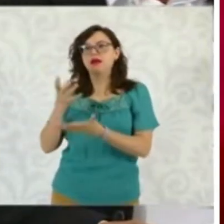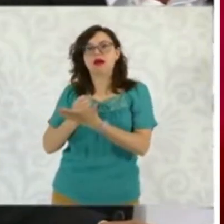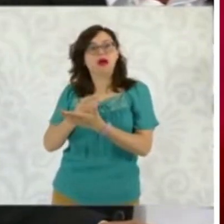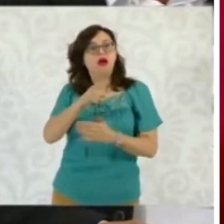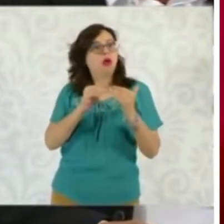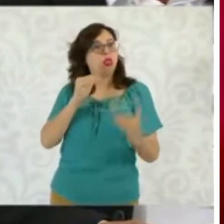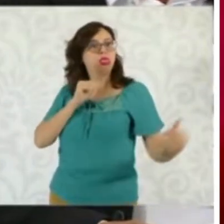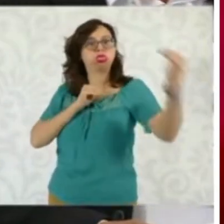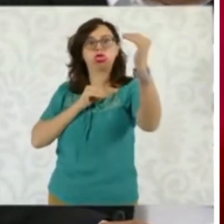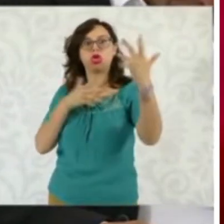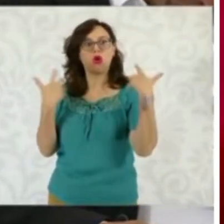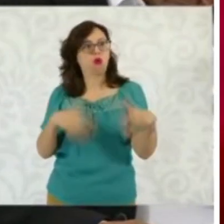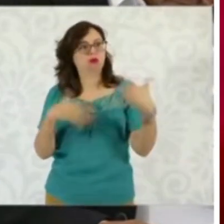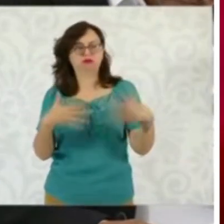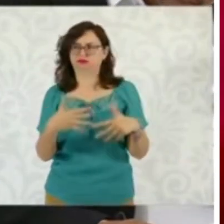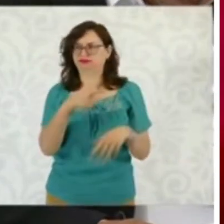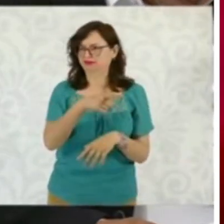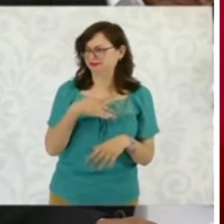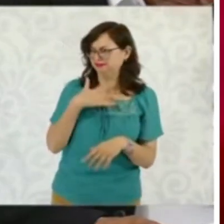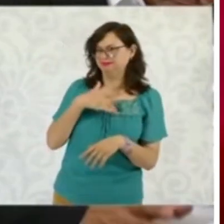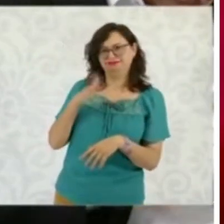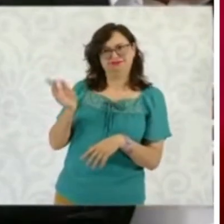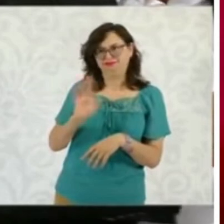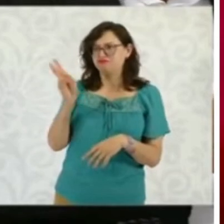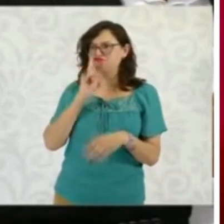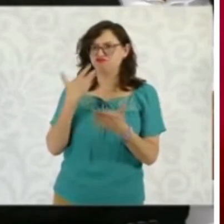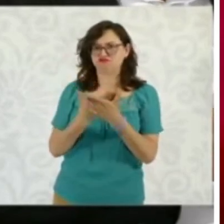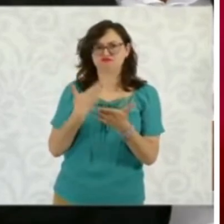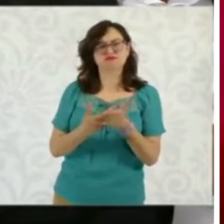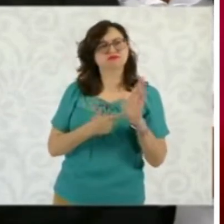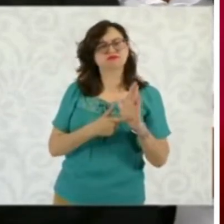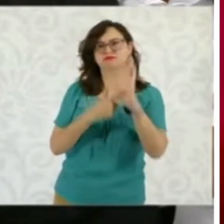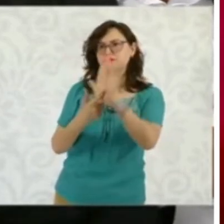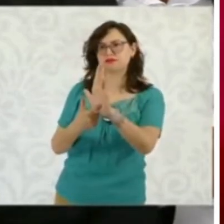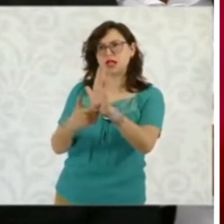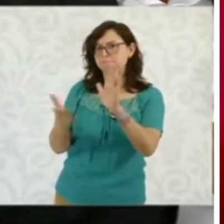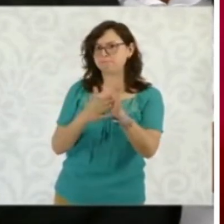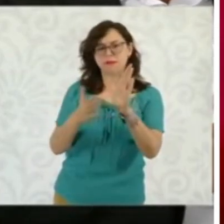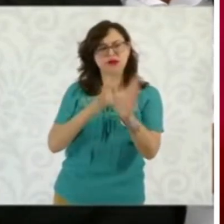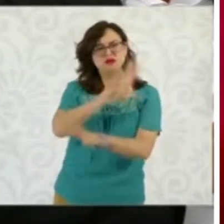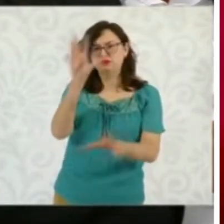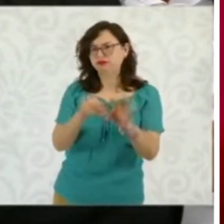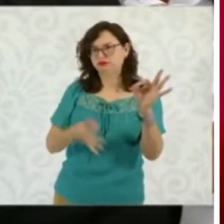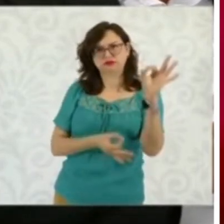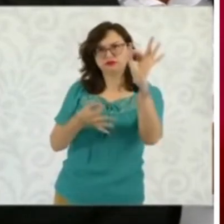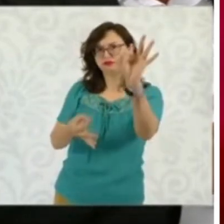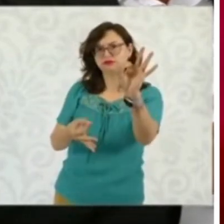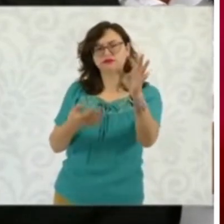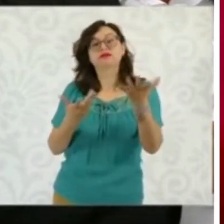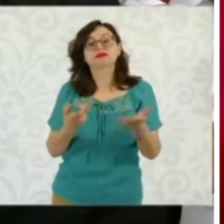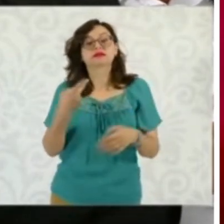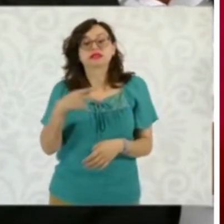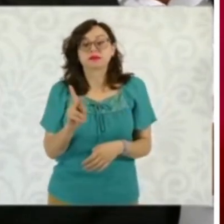ella con pruebas en la mano ya desmintió esos rumores ¿no? con los documentos oficiales. Sin